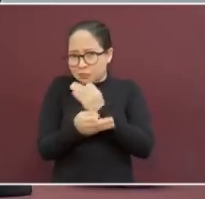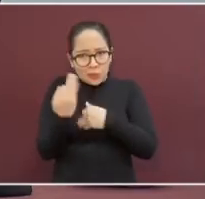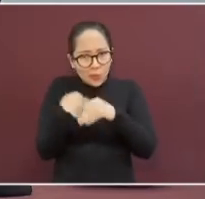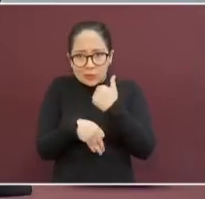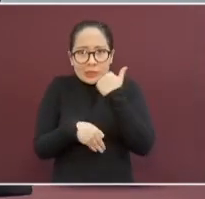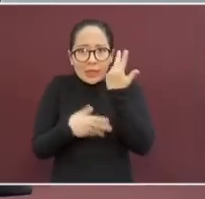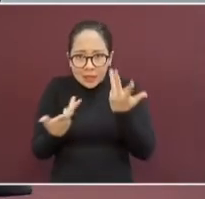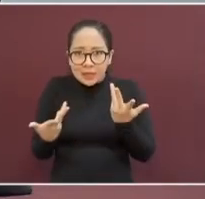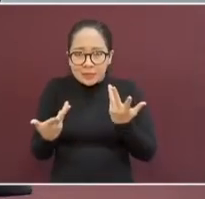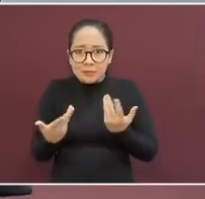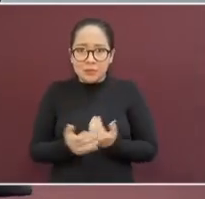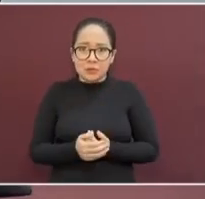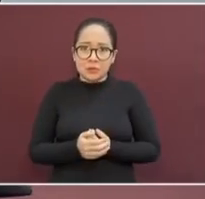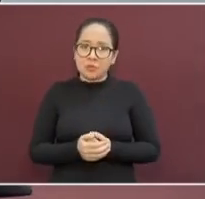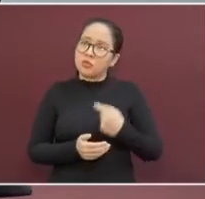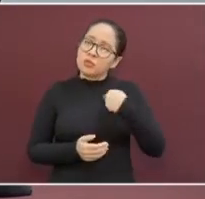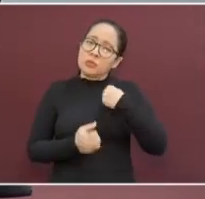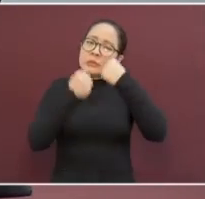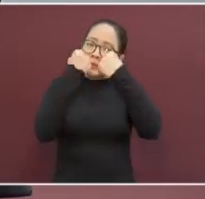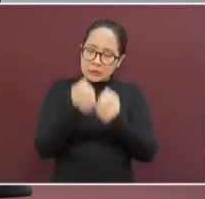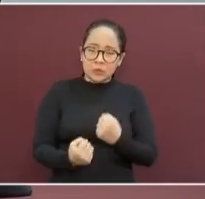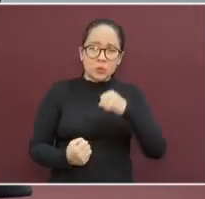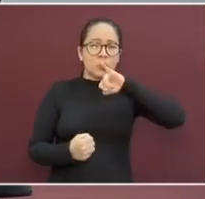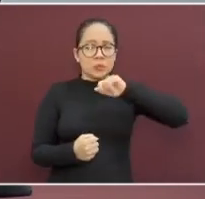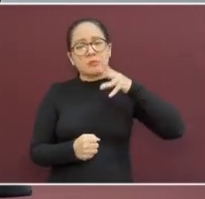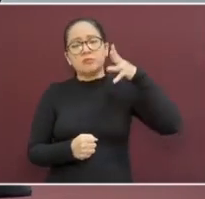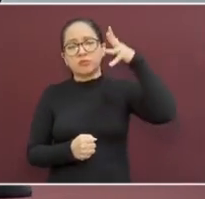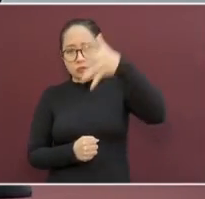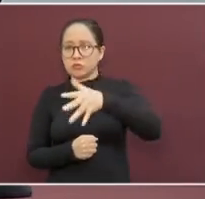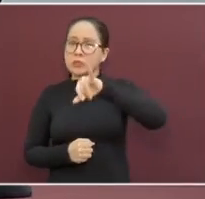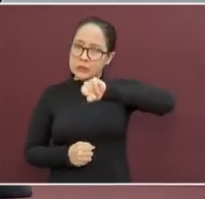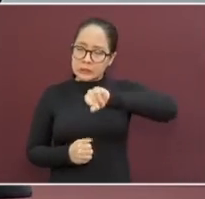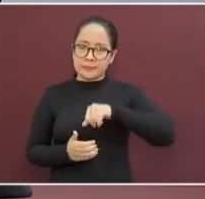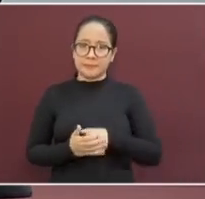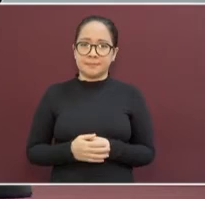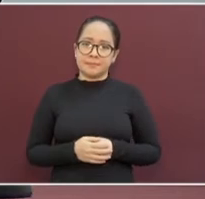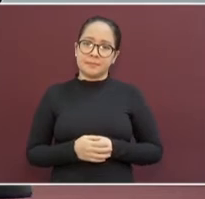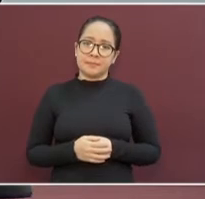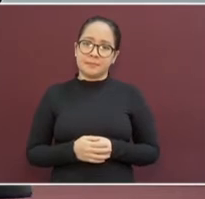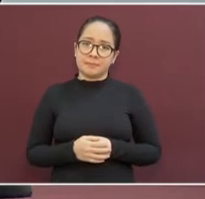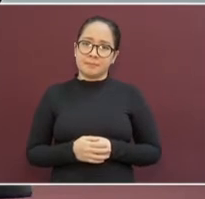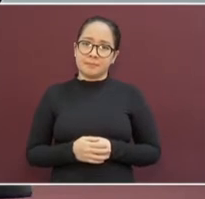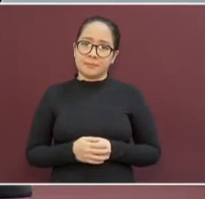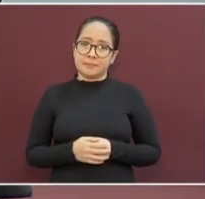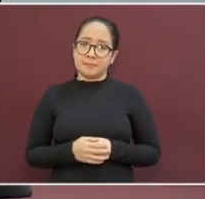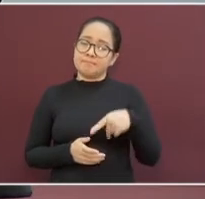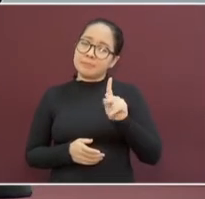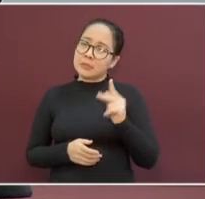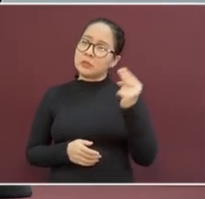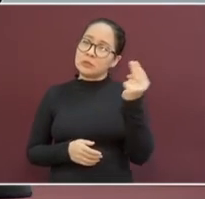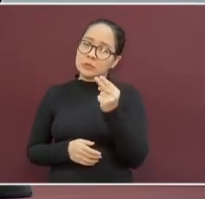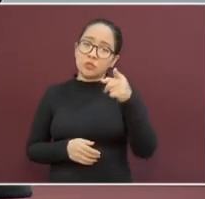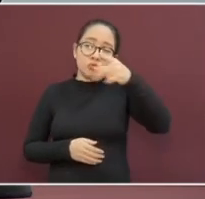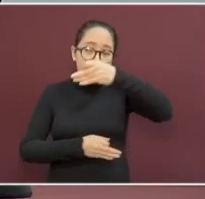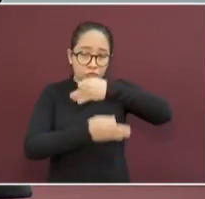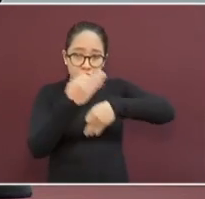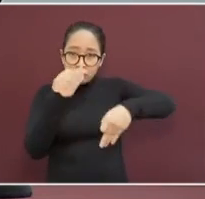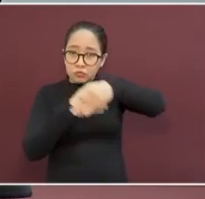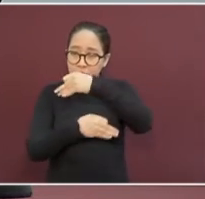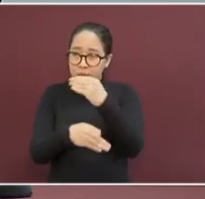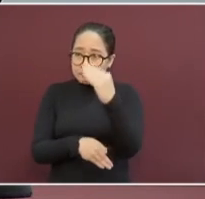estoy seguro que lo vamos a lograr sólo deben estar muy conscientes